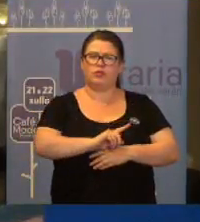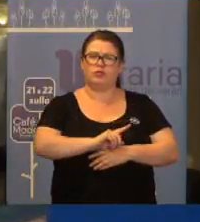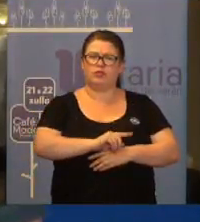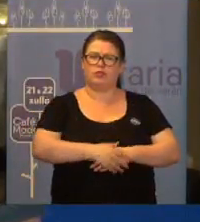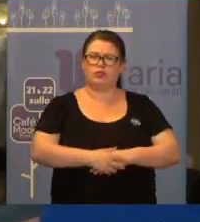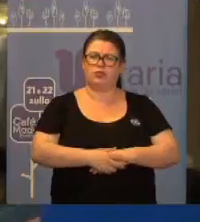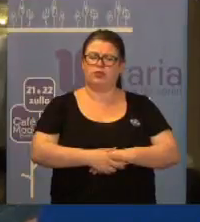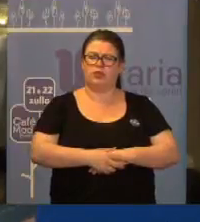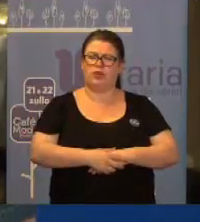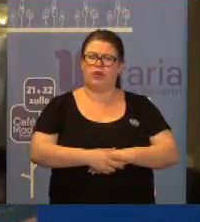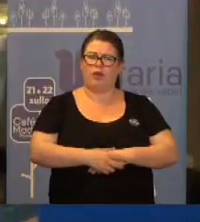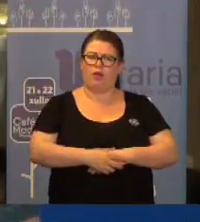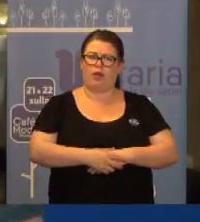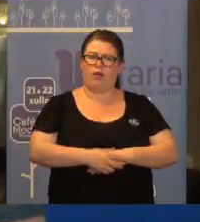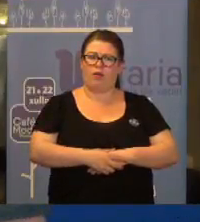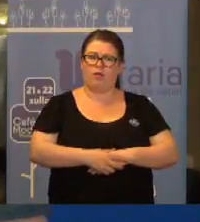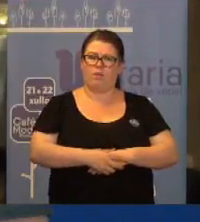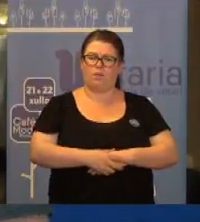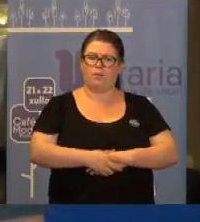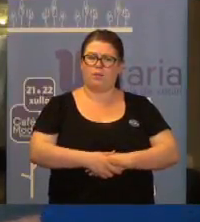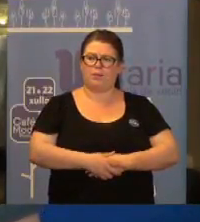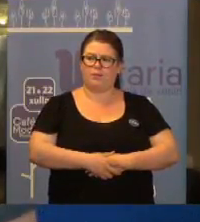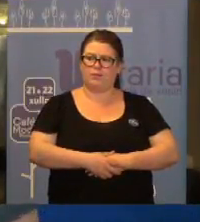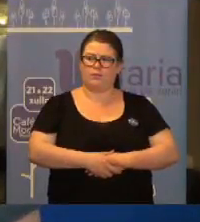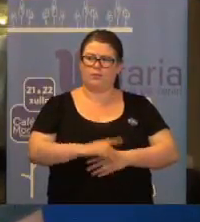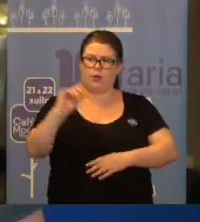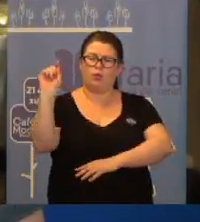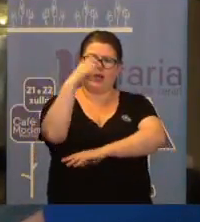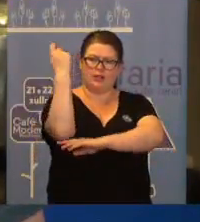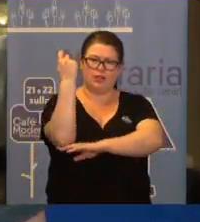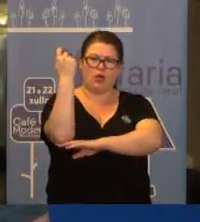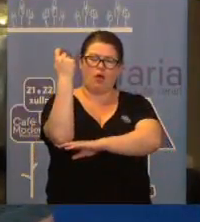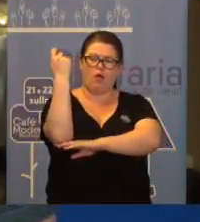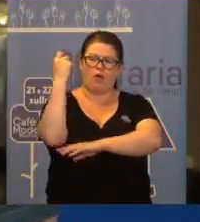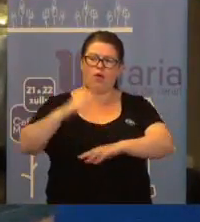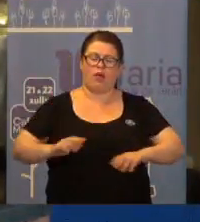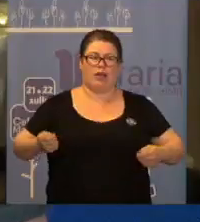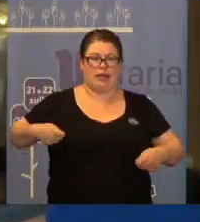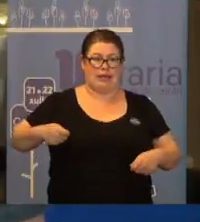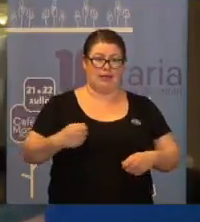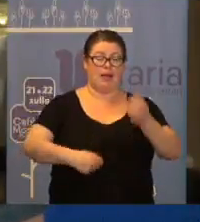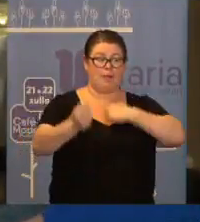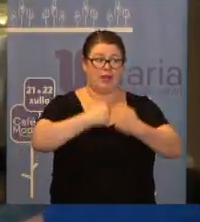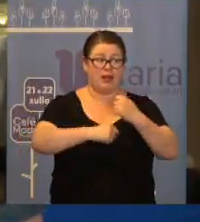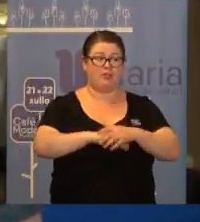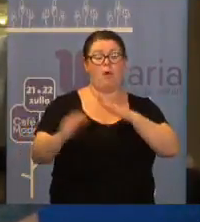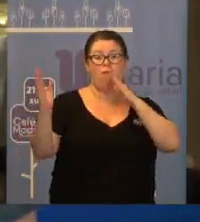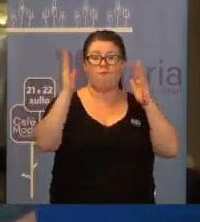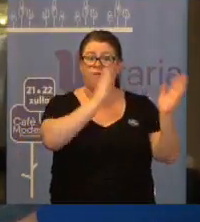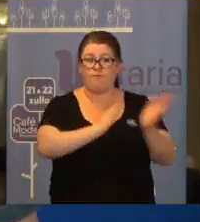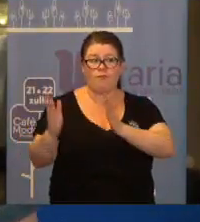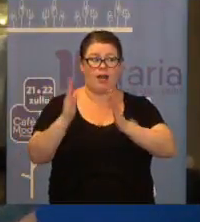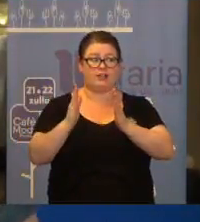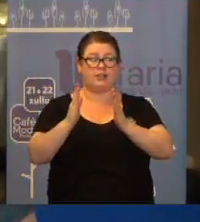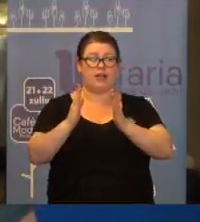un triunfo por goleada do neoliberalismo, do capitalismo, non na súa fase